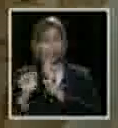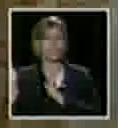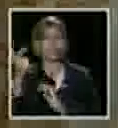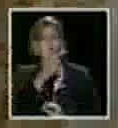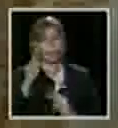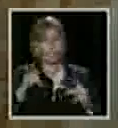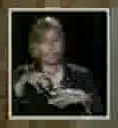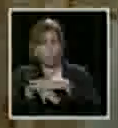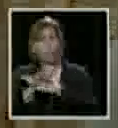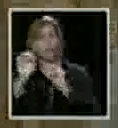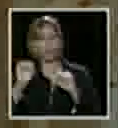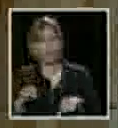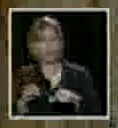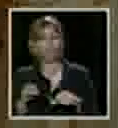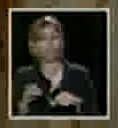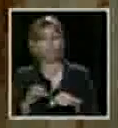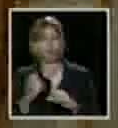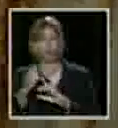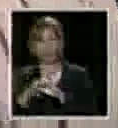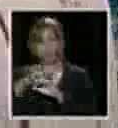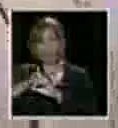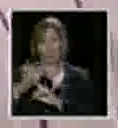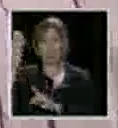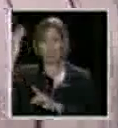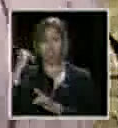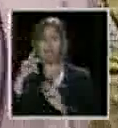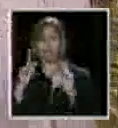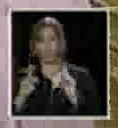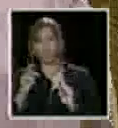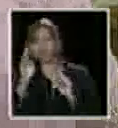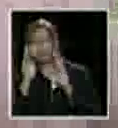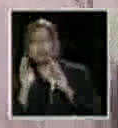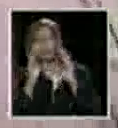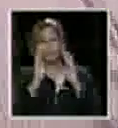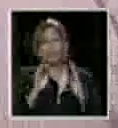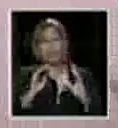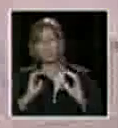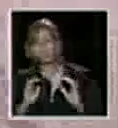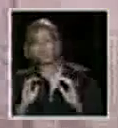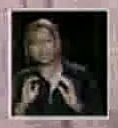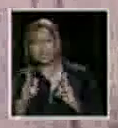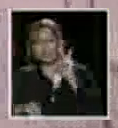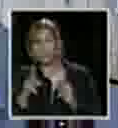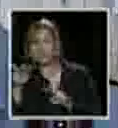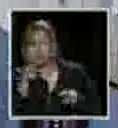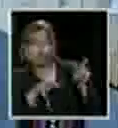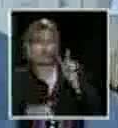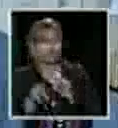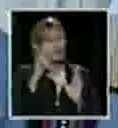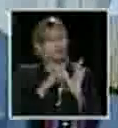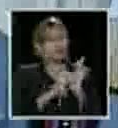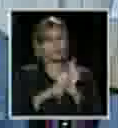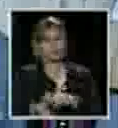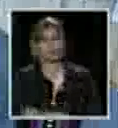al acceso a las playas públicas. Hace unos meses el procurador del Ciudadano realizó una inspección ocular. Ha hecho un